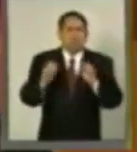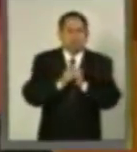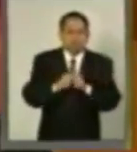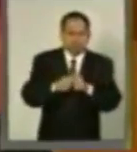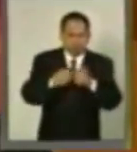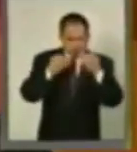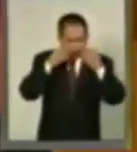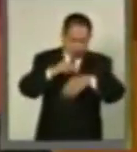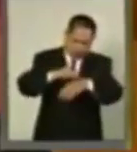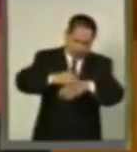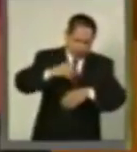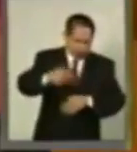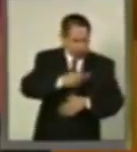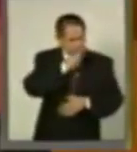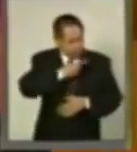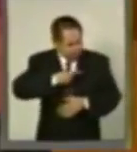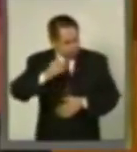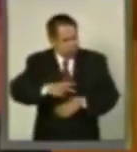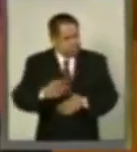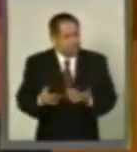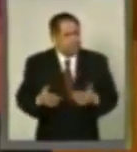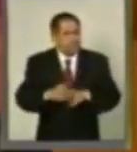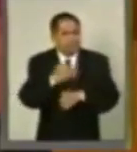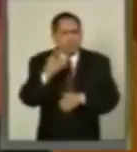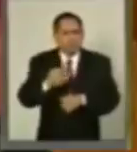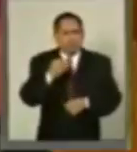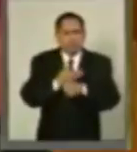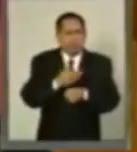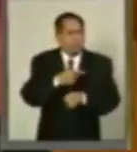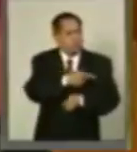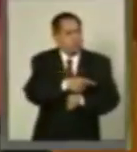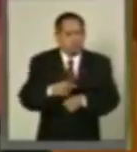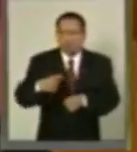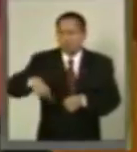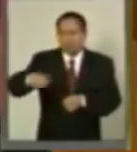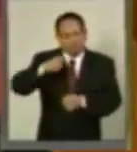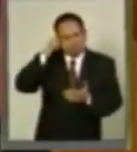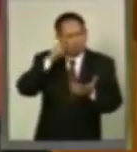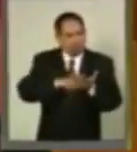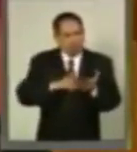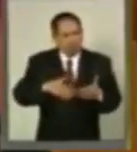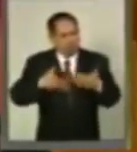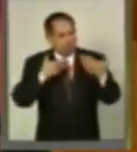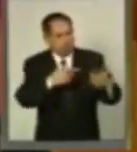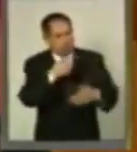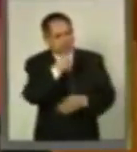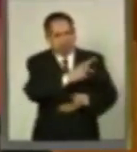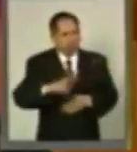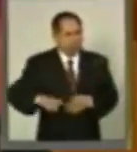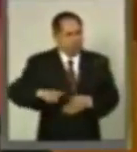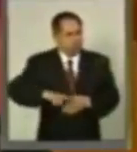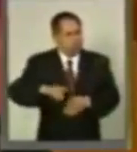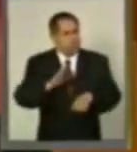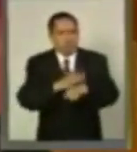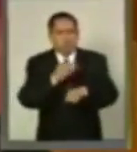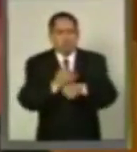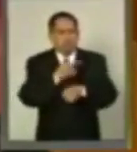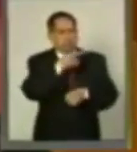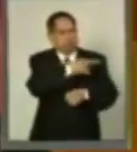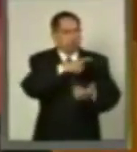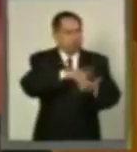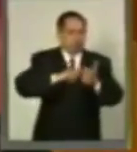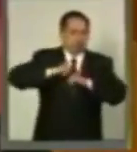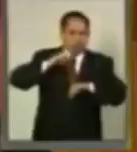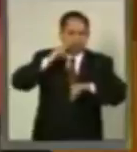datos fehacientes, pues de verdad está en juego la credibilidad del gobierno entero, dado que usted es el